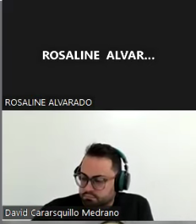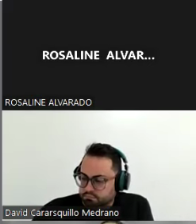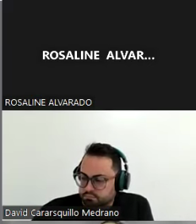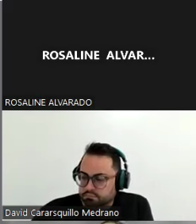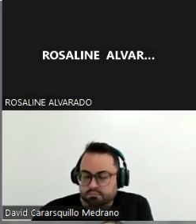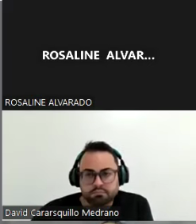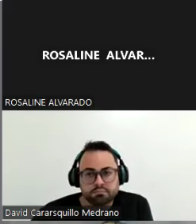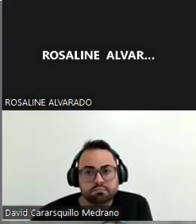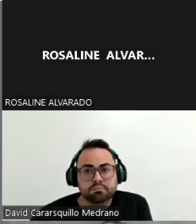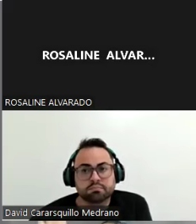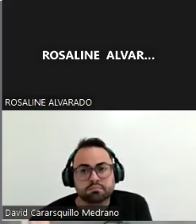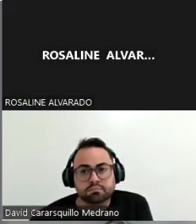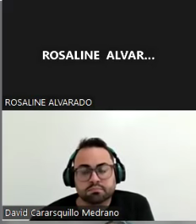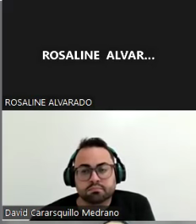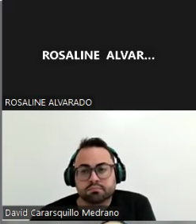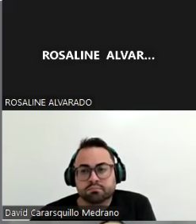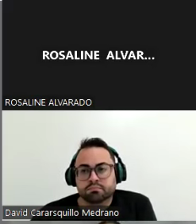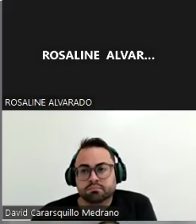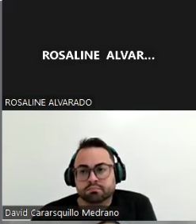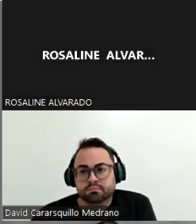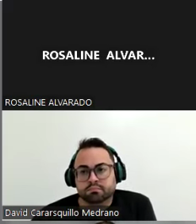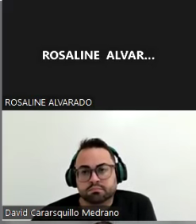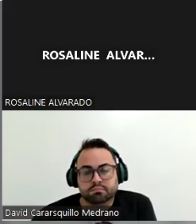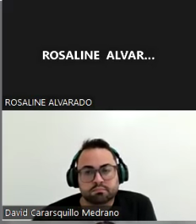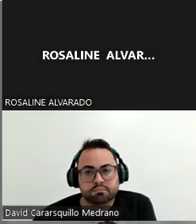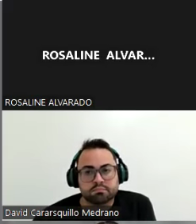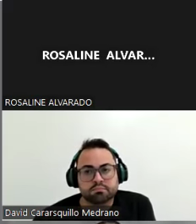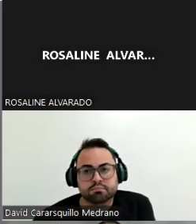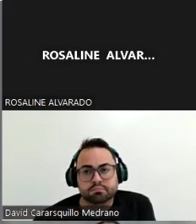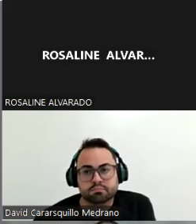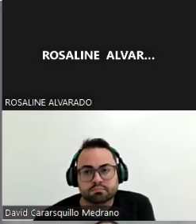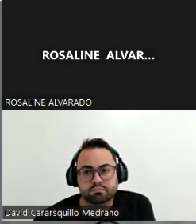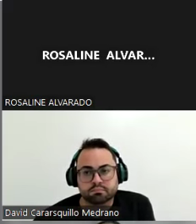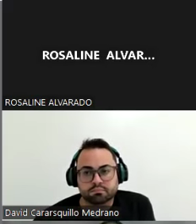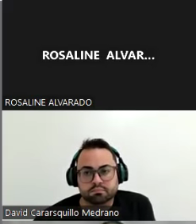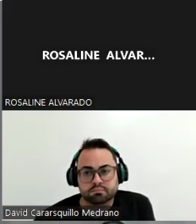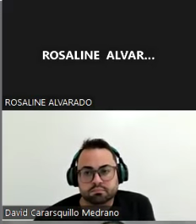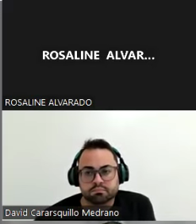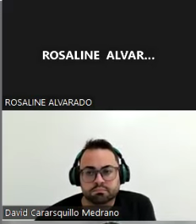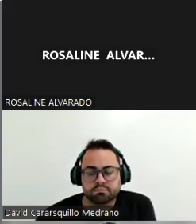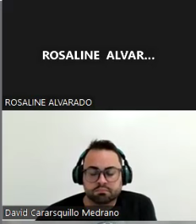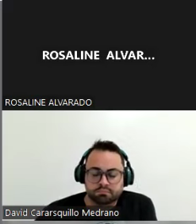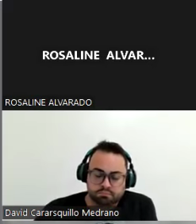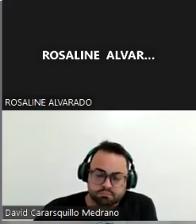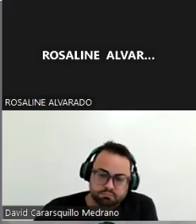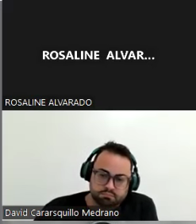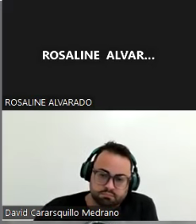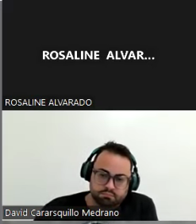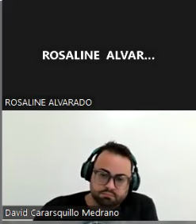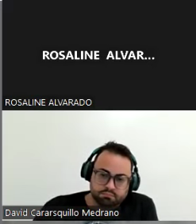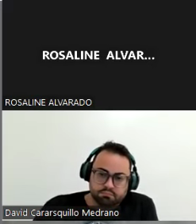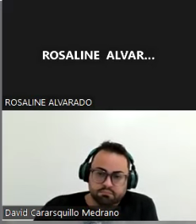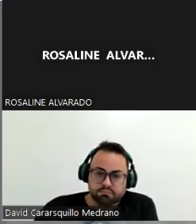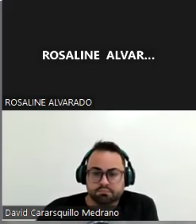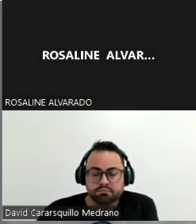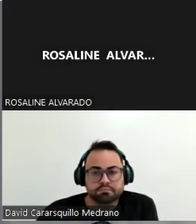escribir propuestas federales y así poder tener accesibilidad a este tipo de fondos, porque como usted indica, hay muchos